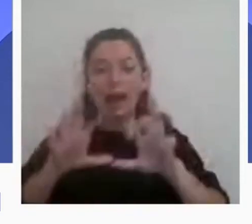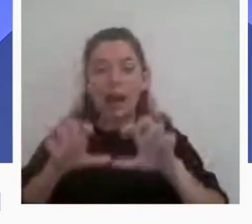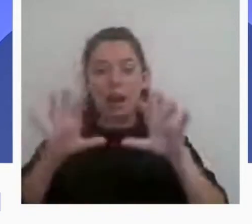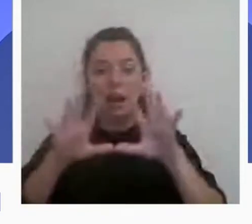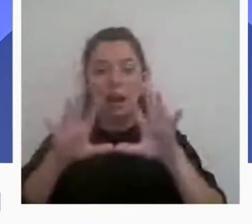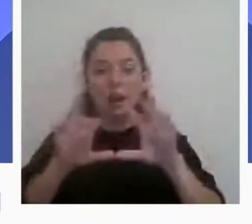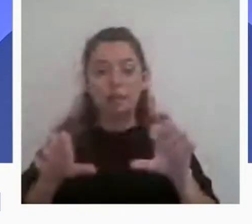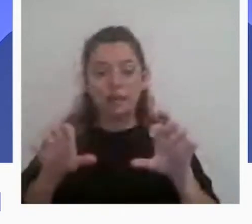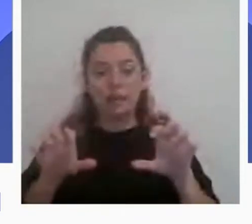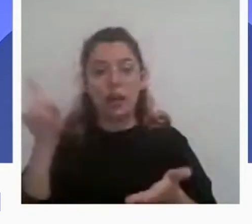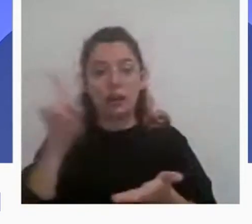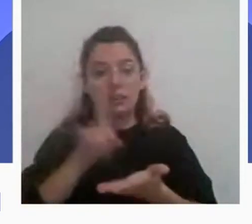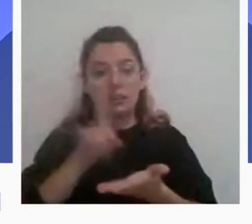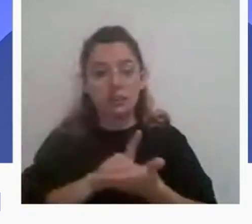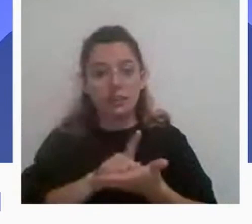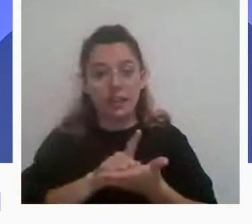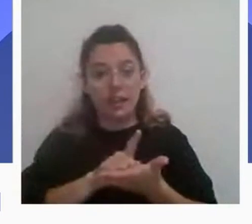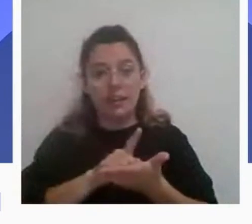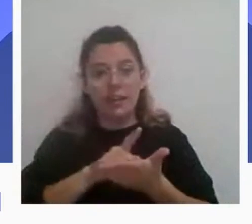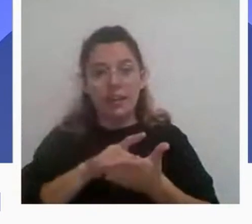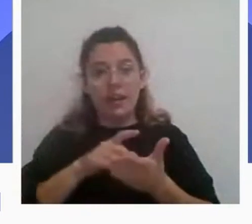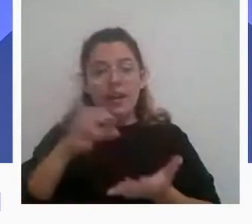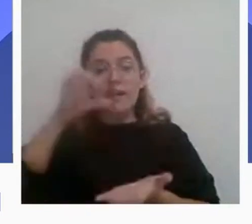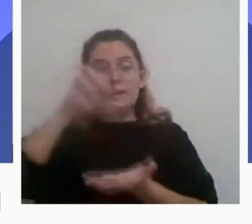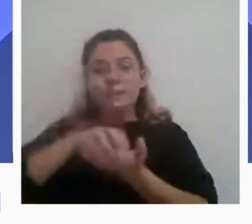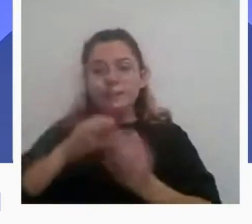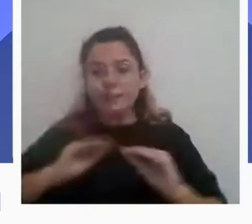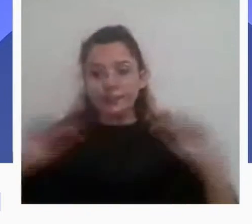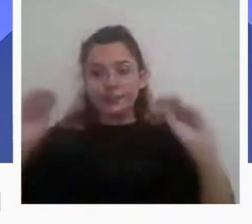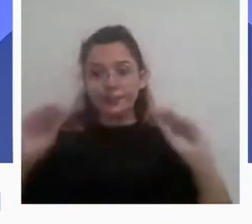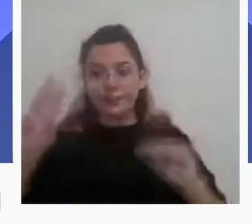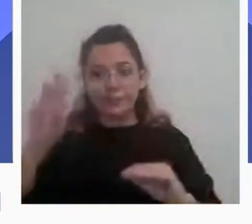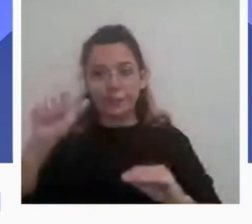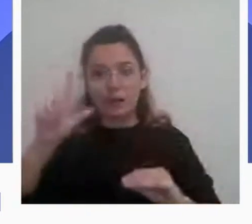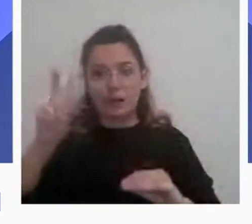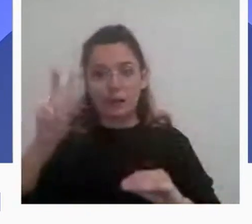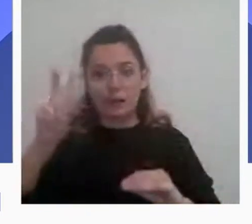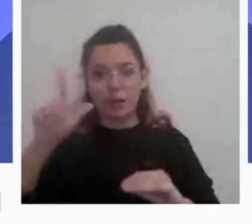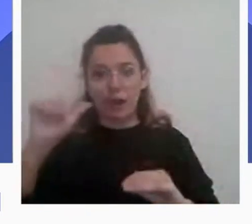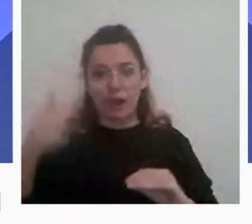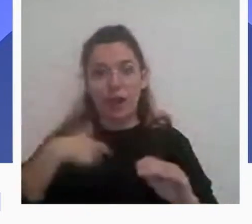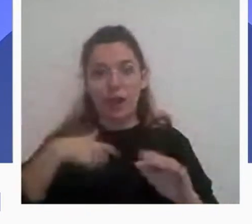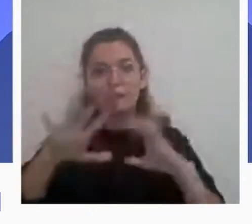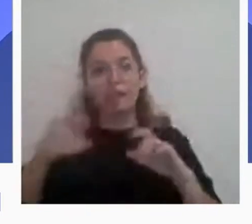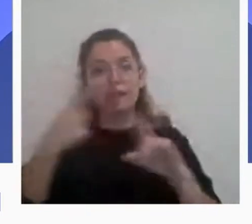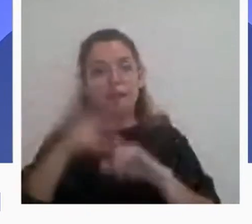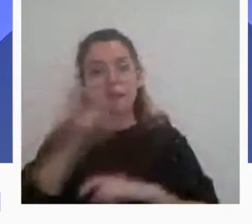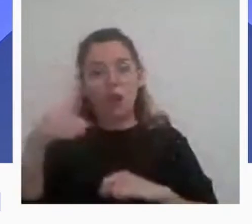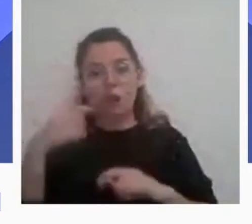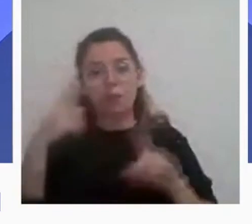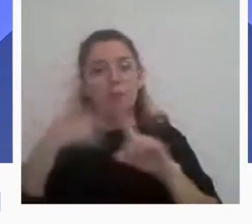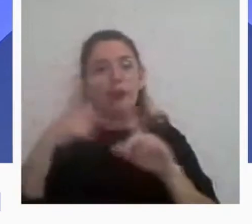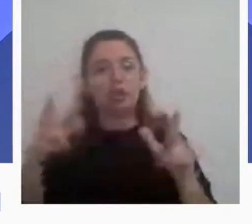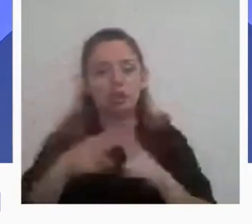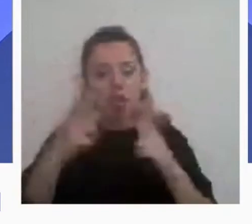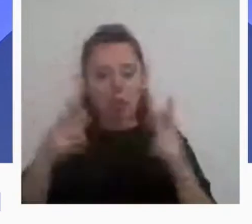de nuevo a tu municipio, Paula. El aprendizaje para los jóvenes, el aprendizaje para la sociedad, es también